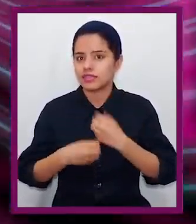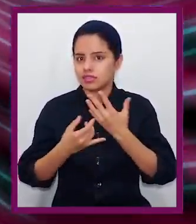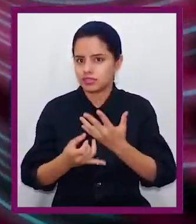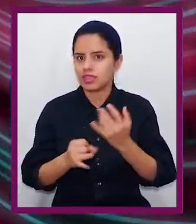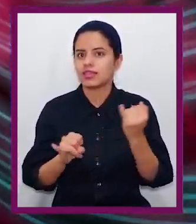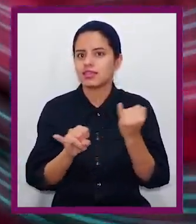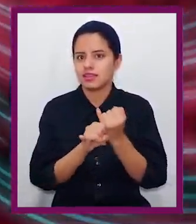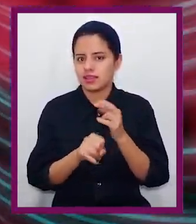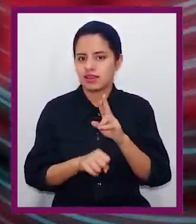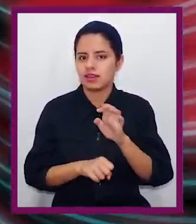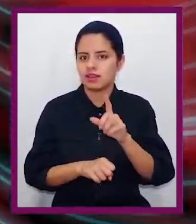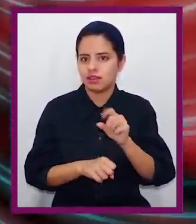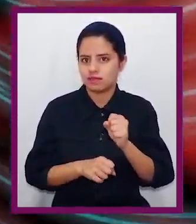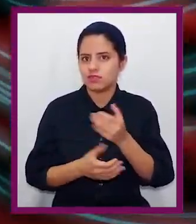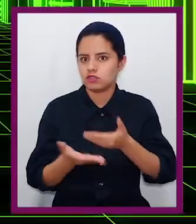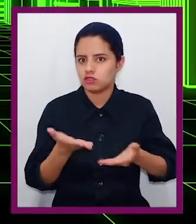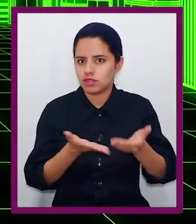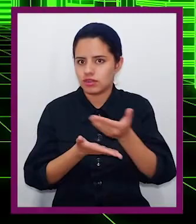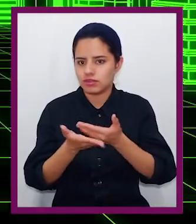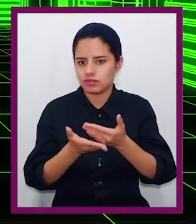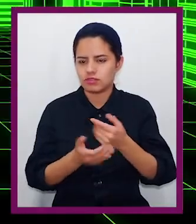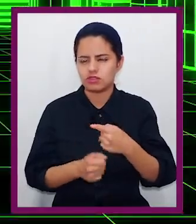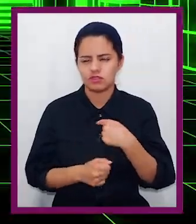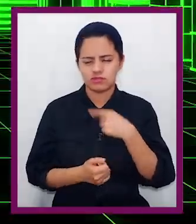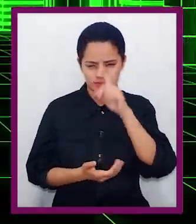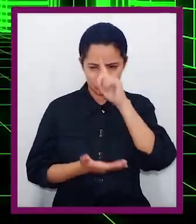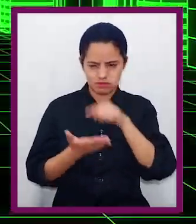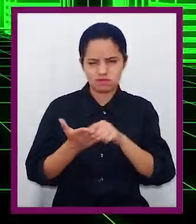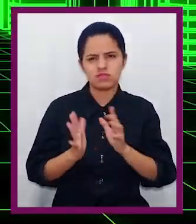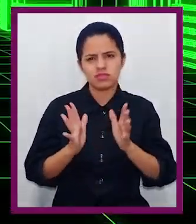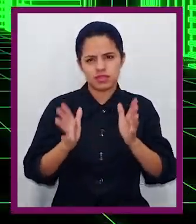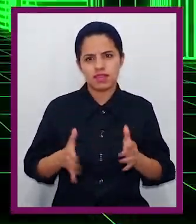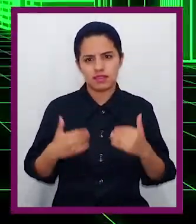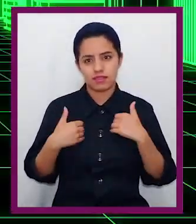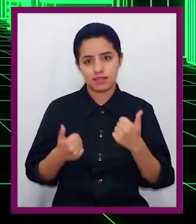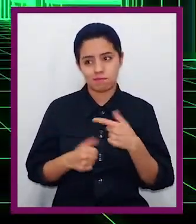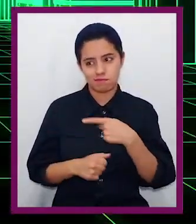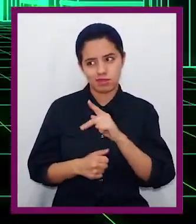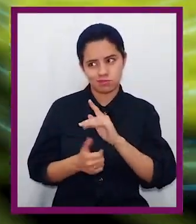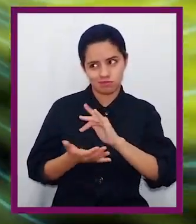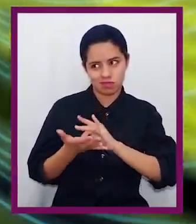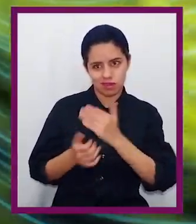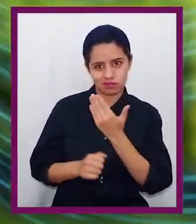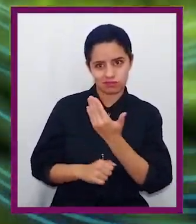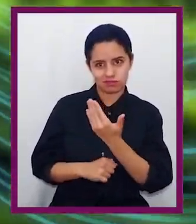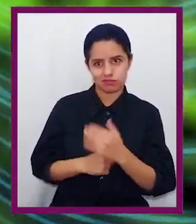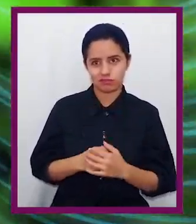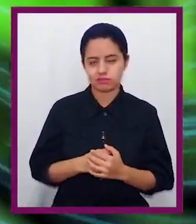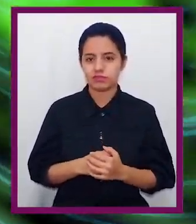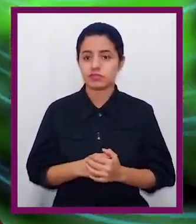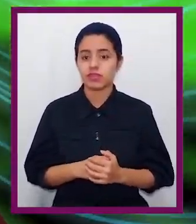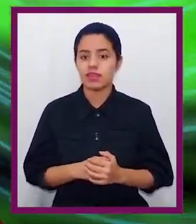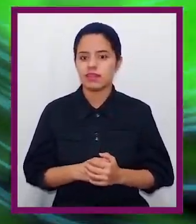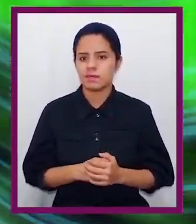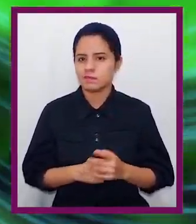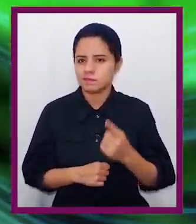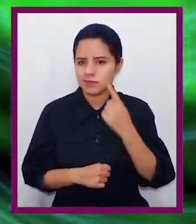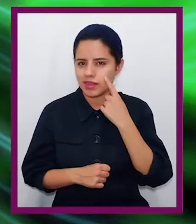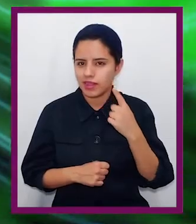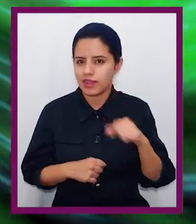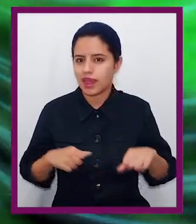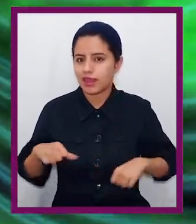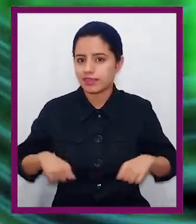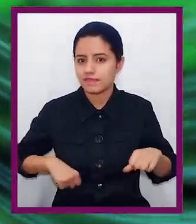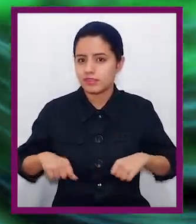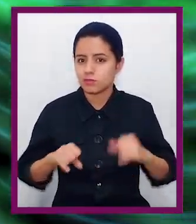expresión en redes sociales. Pues yo creo que ya nos está quedando claro, pero gracias. Verán, chicos, el